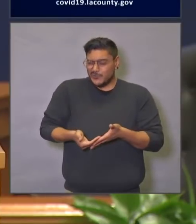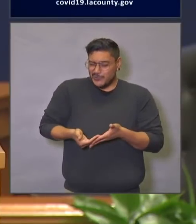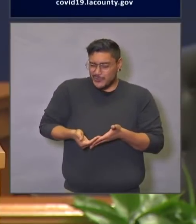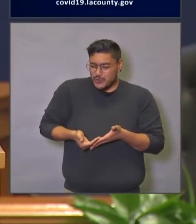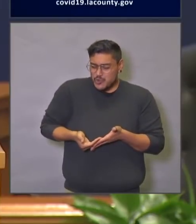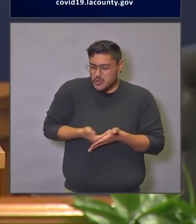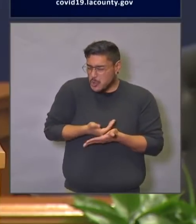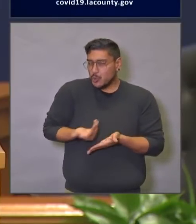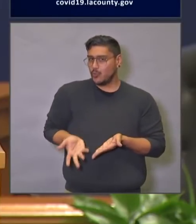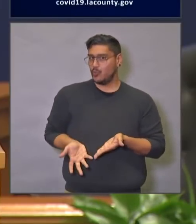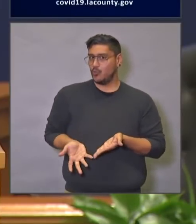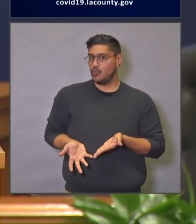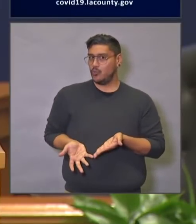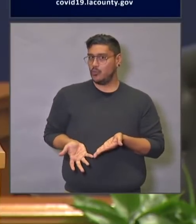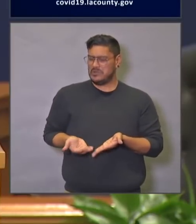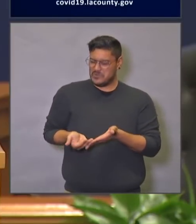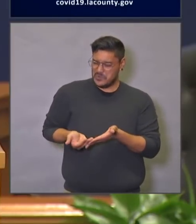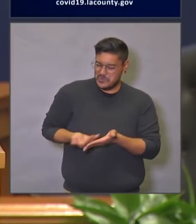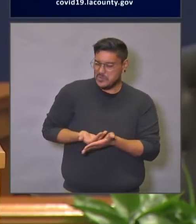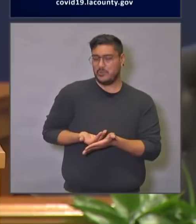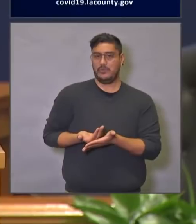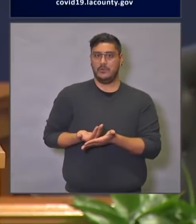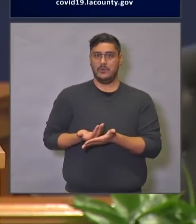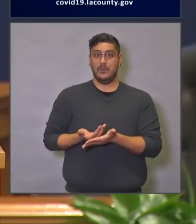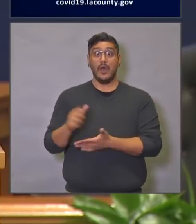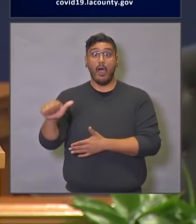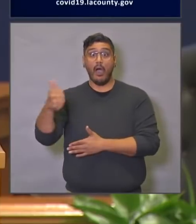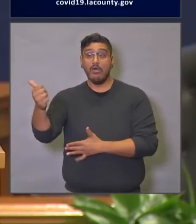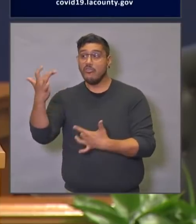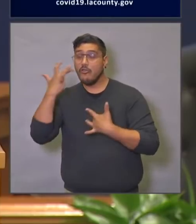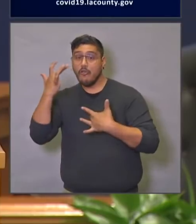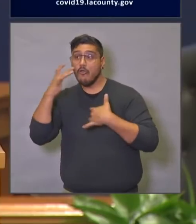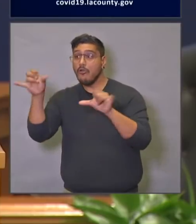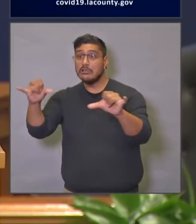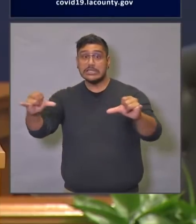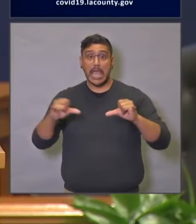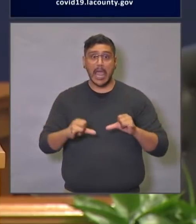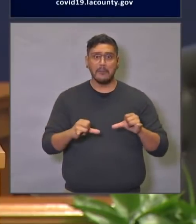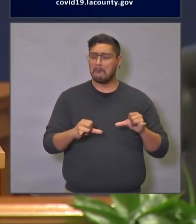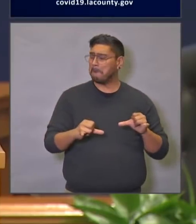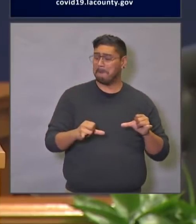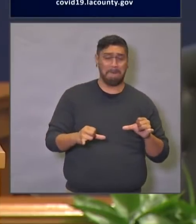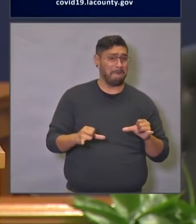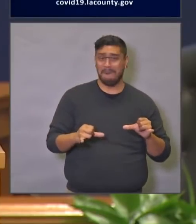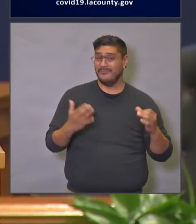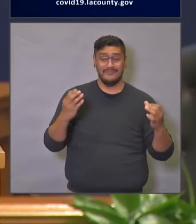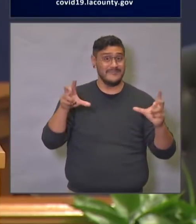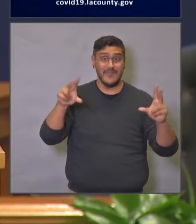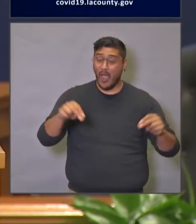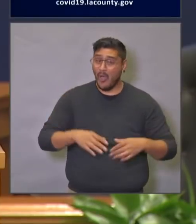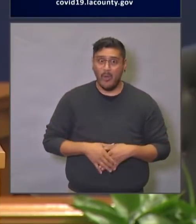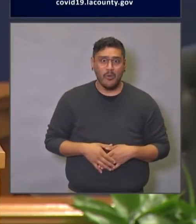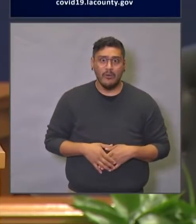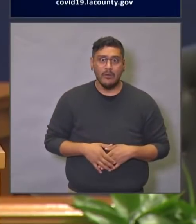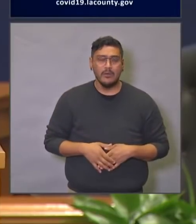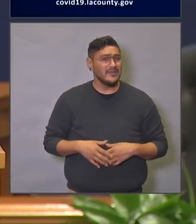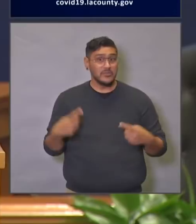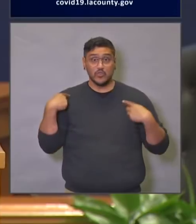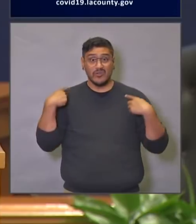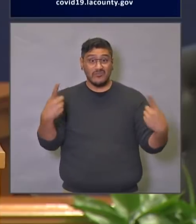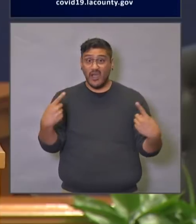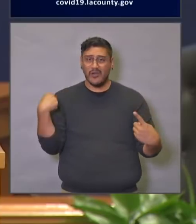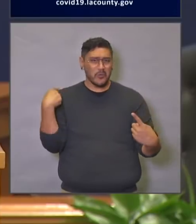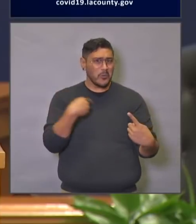diferente de otras enfermedades. Tenemos poco conocimiento de las consecuencias a largo plazo de